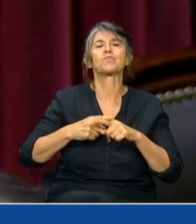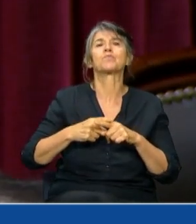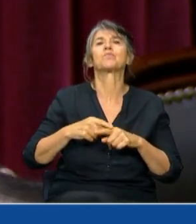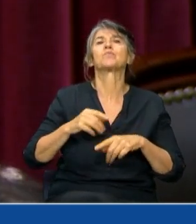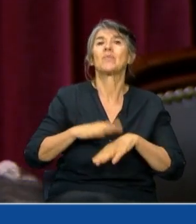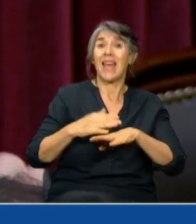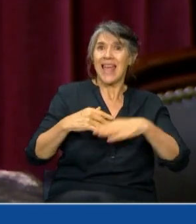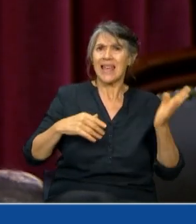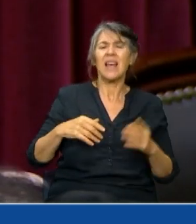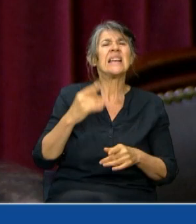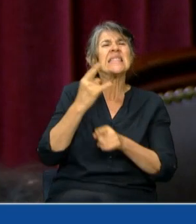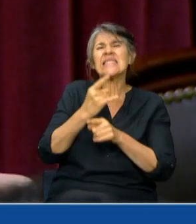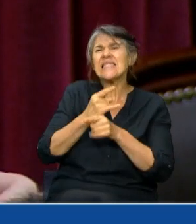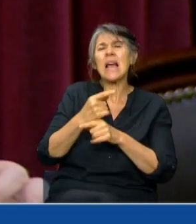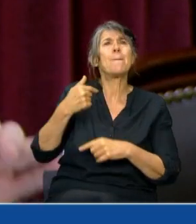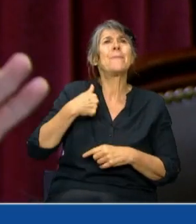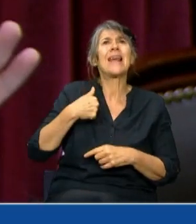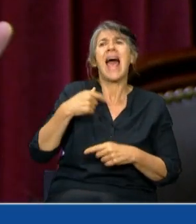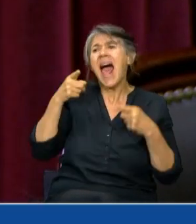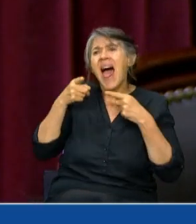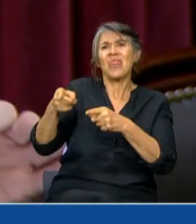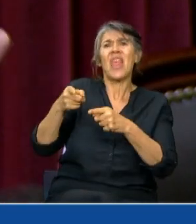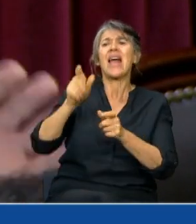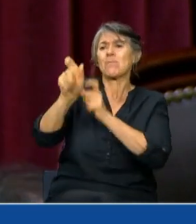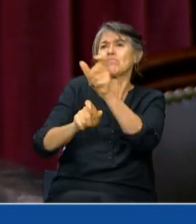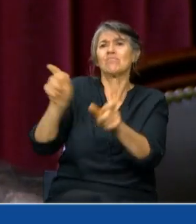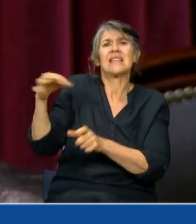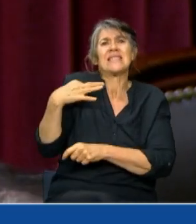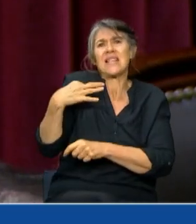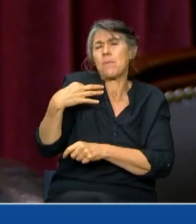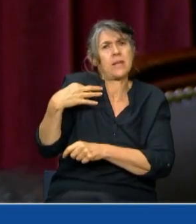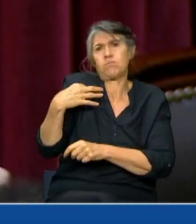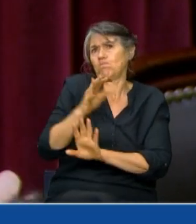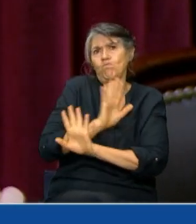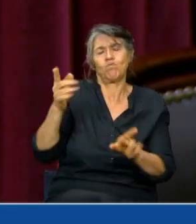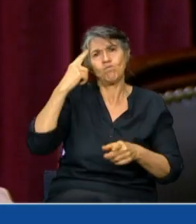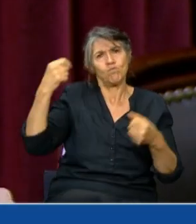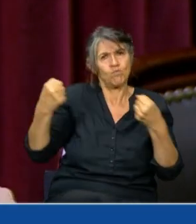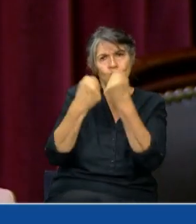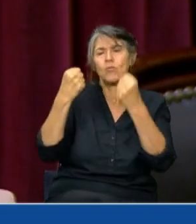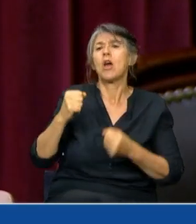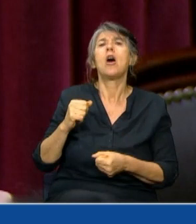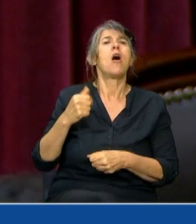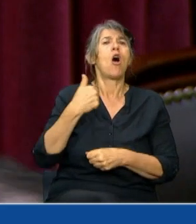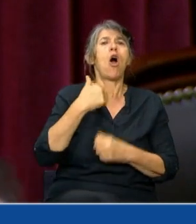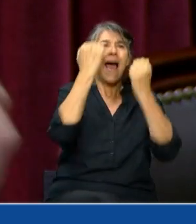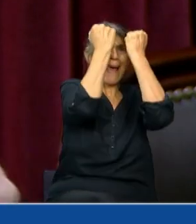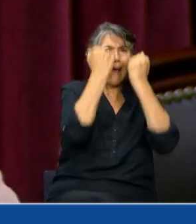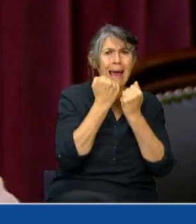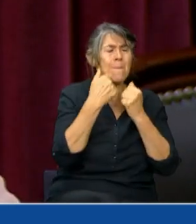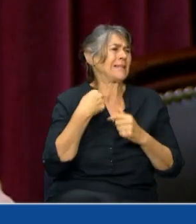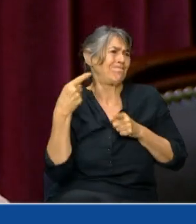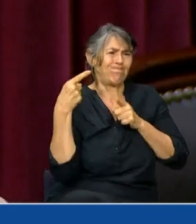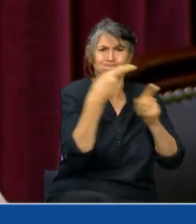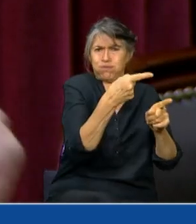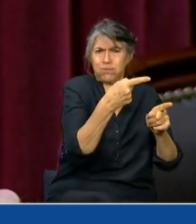ataque a la población civil y que no compartimos ni los métodos de Hamas, ni su